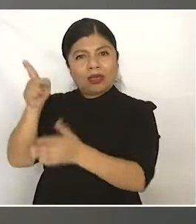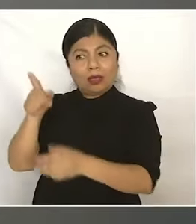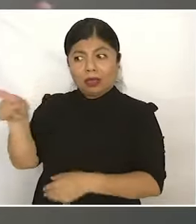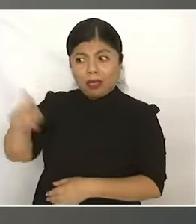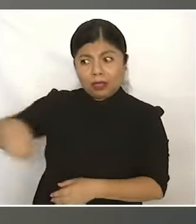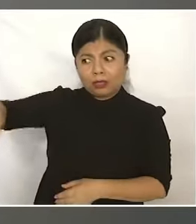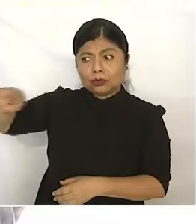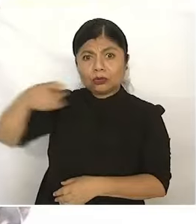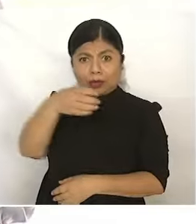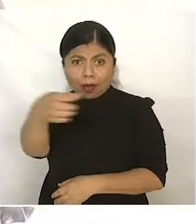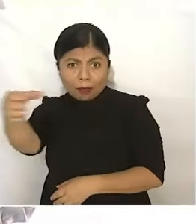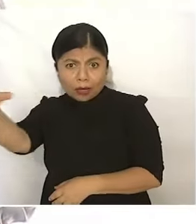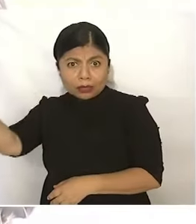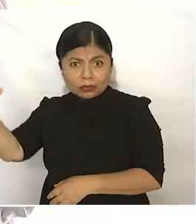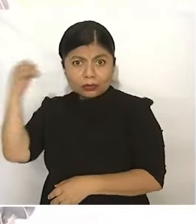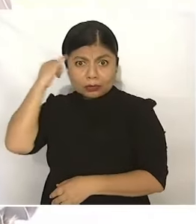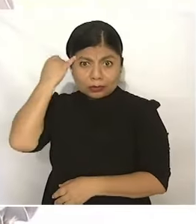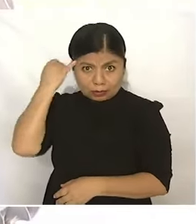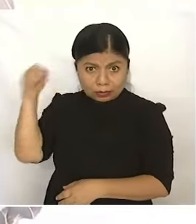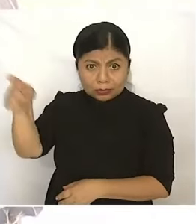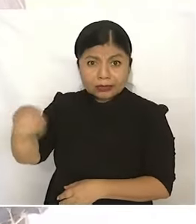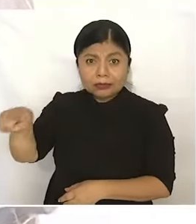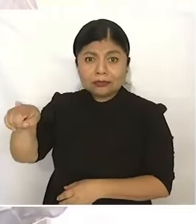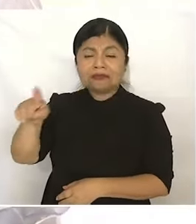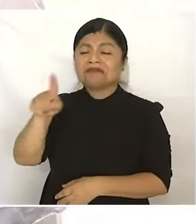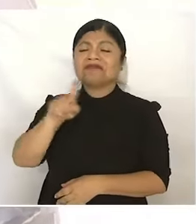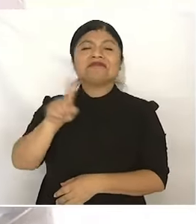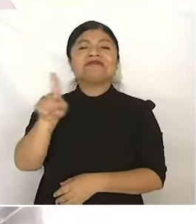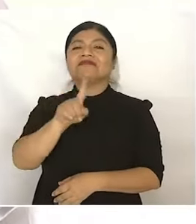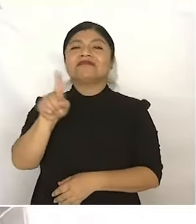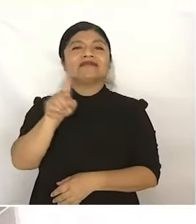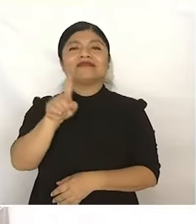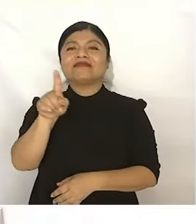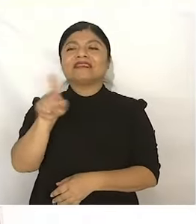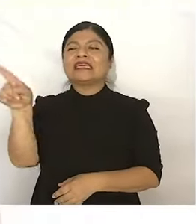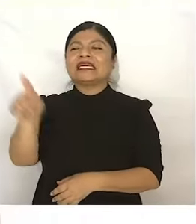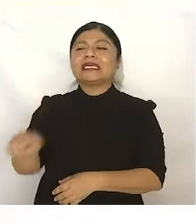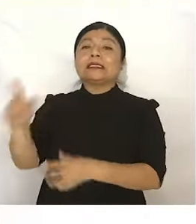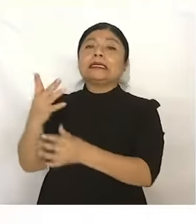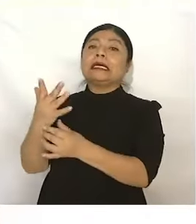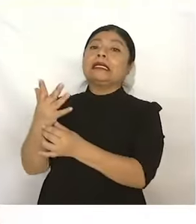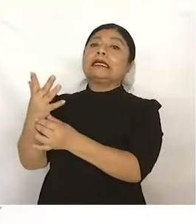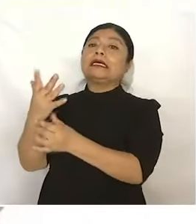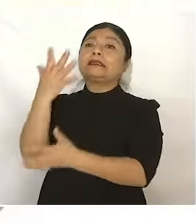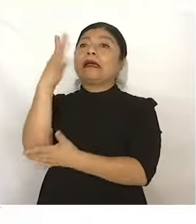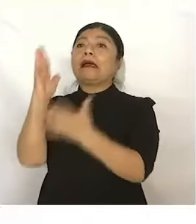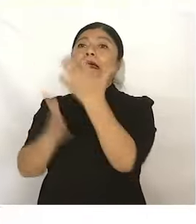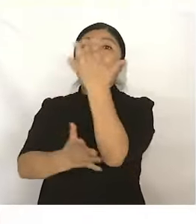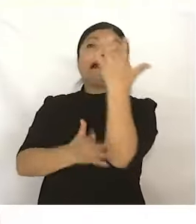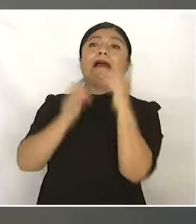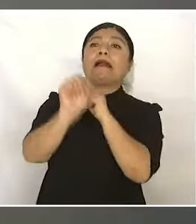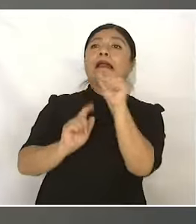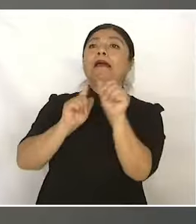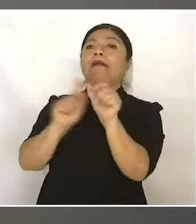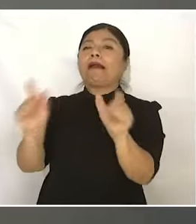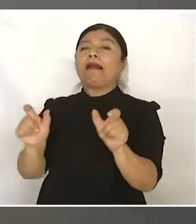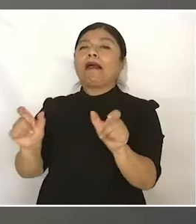la gente, de los pueblos de Quintana Roo? No. Unos pseudoambientalistas, aunque les da coraje que yo les